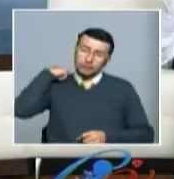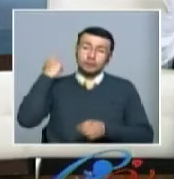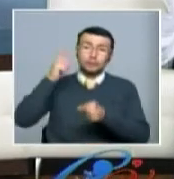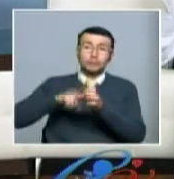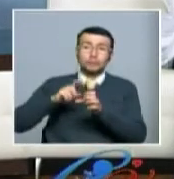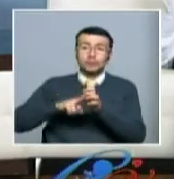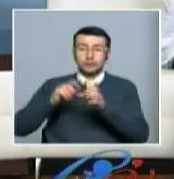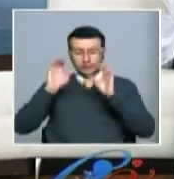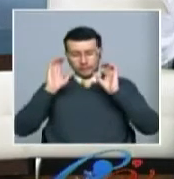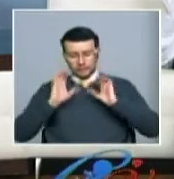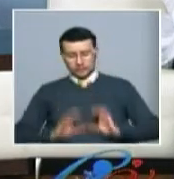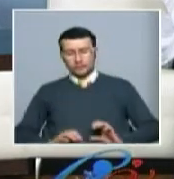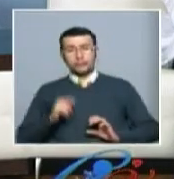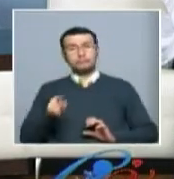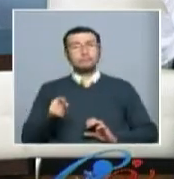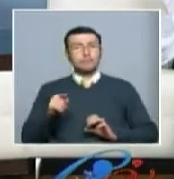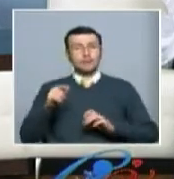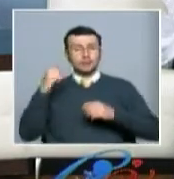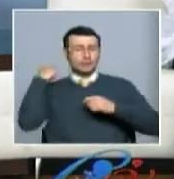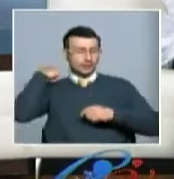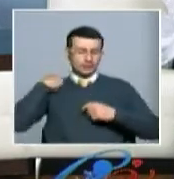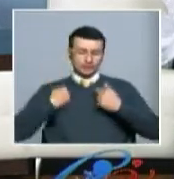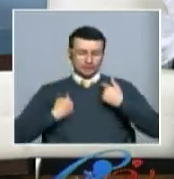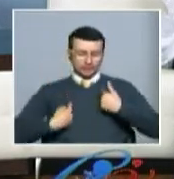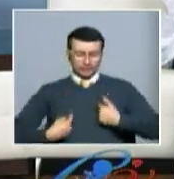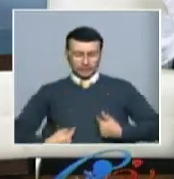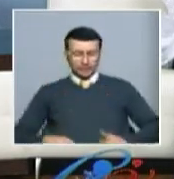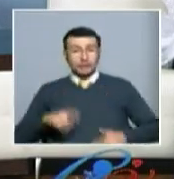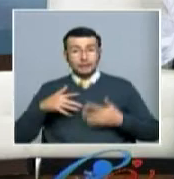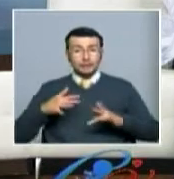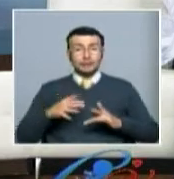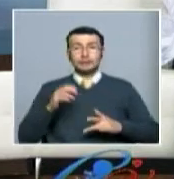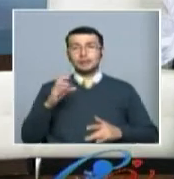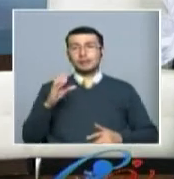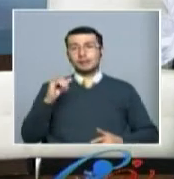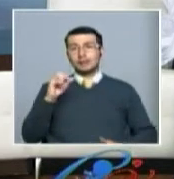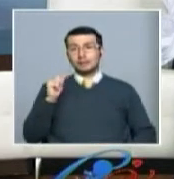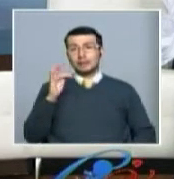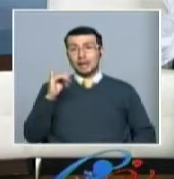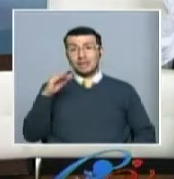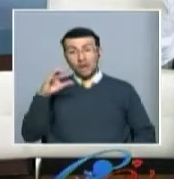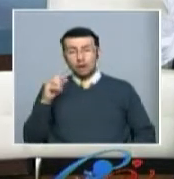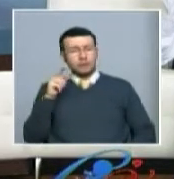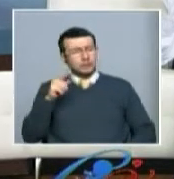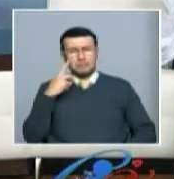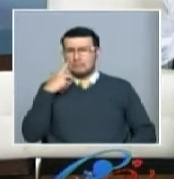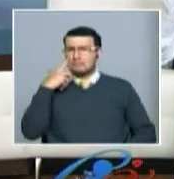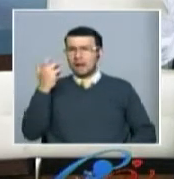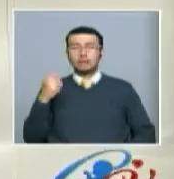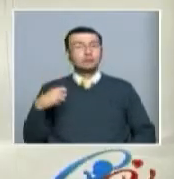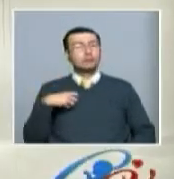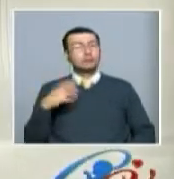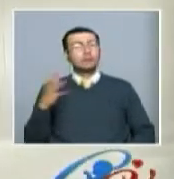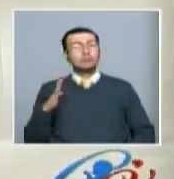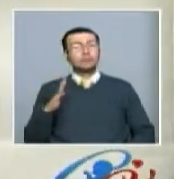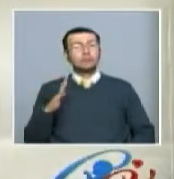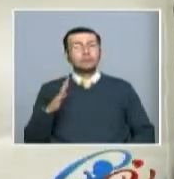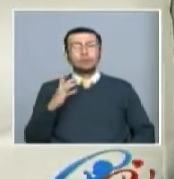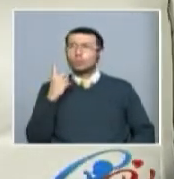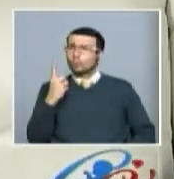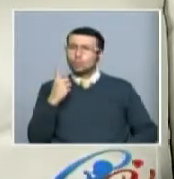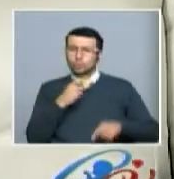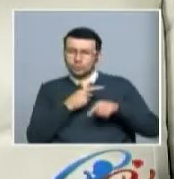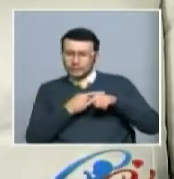el nervio ciático, digamos que es el nervio más largo. El nervio ciático es el nervio mayor que tiene el organismo, tiene por lo menos centímetro, centímetro y